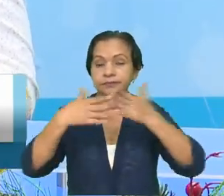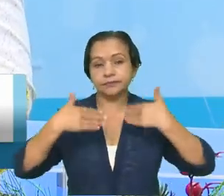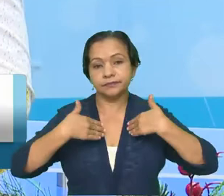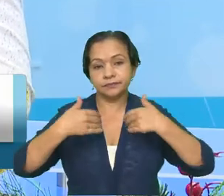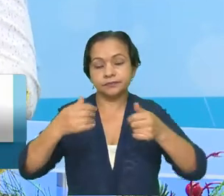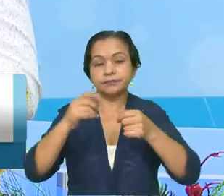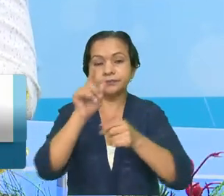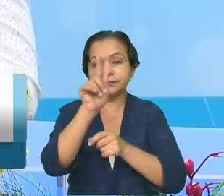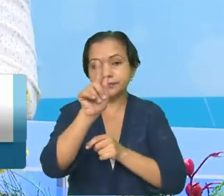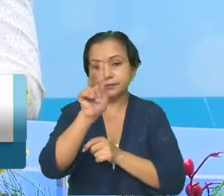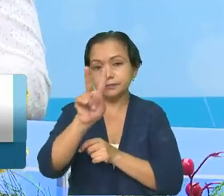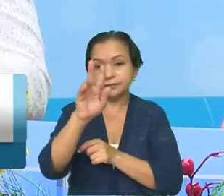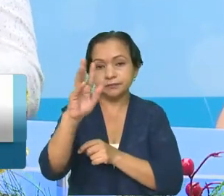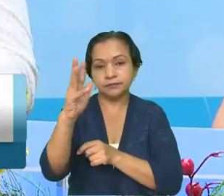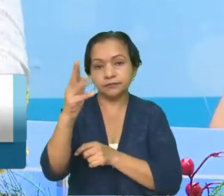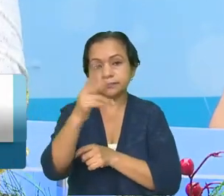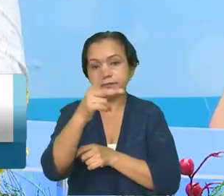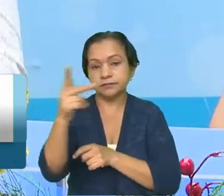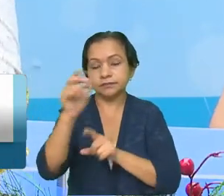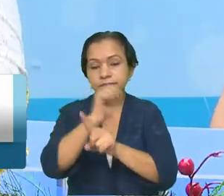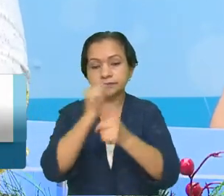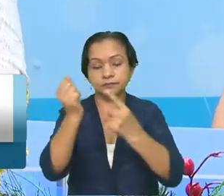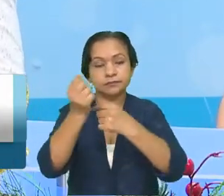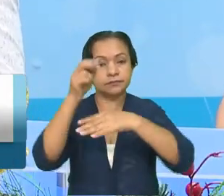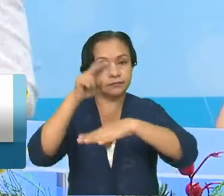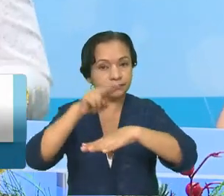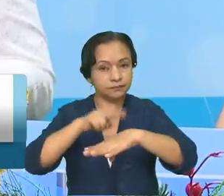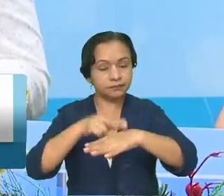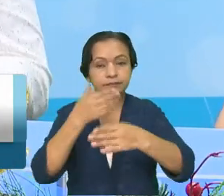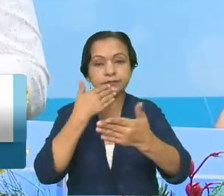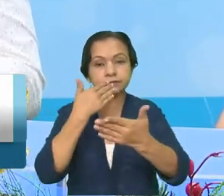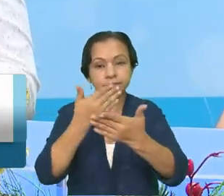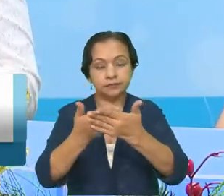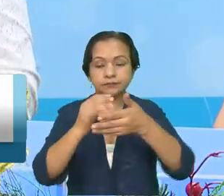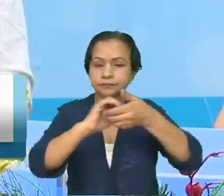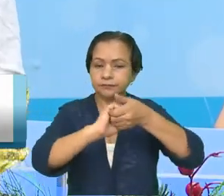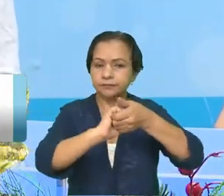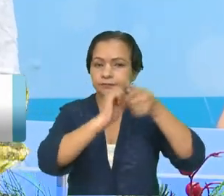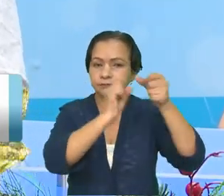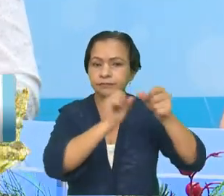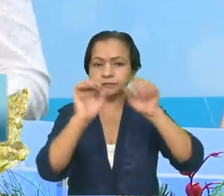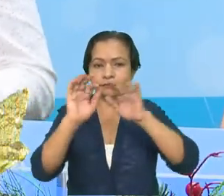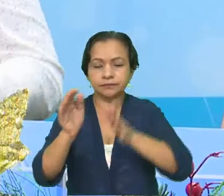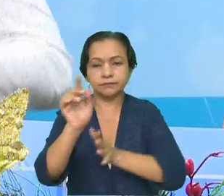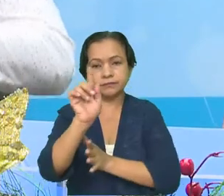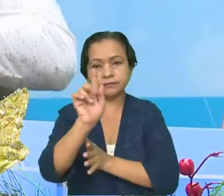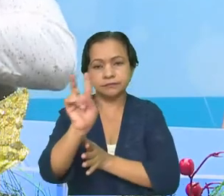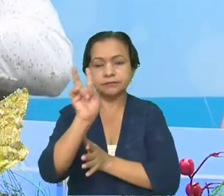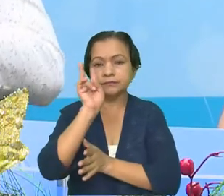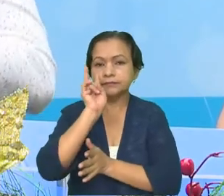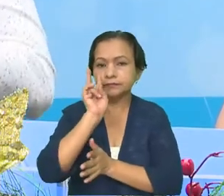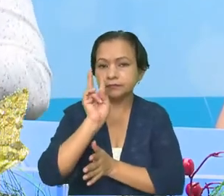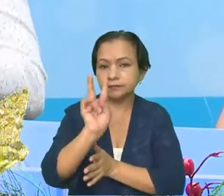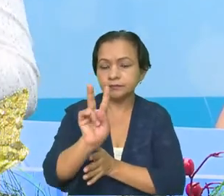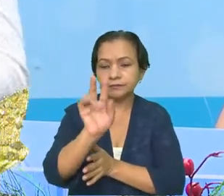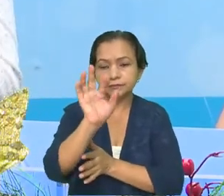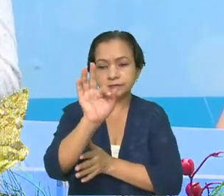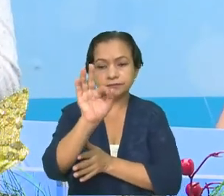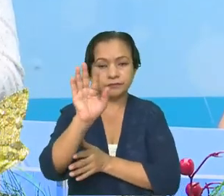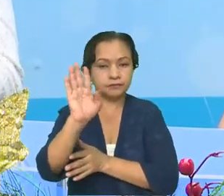canal 98, el canal de la Asamblea Nacional. Gracias a los amigos y amigas televidentes que nos sintonizan en